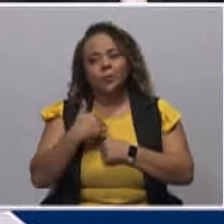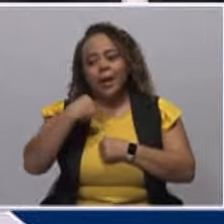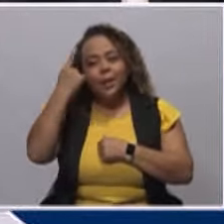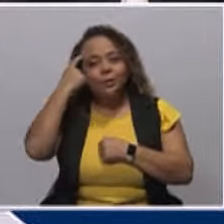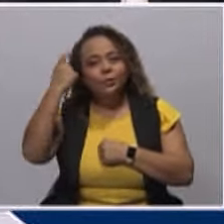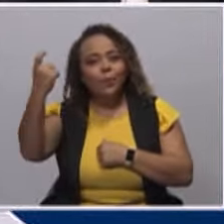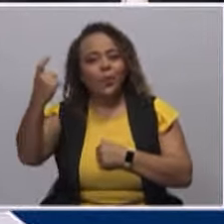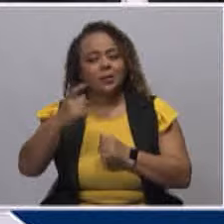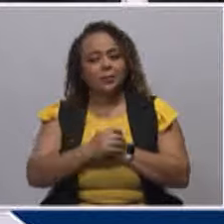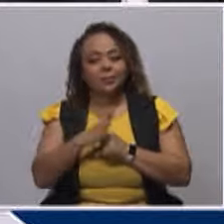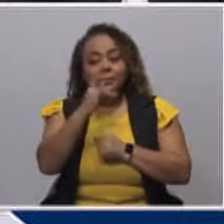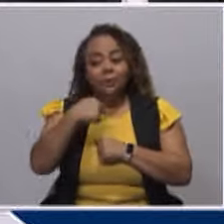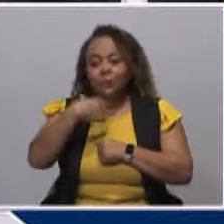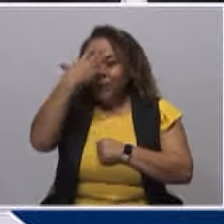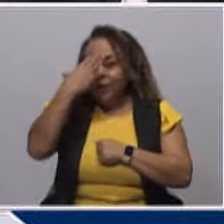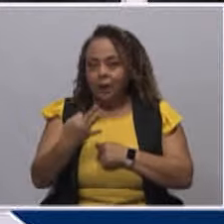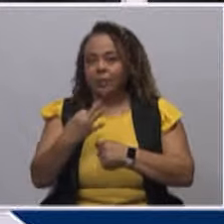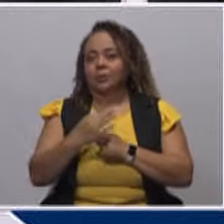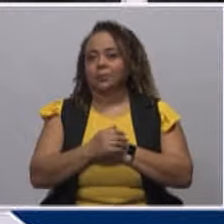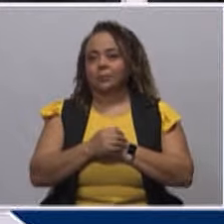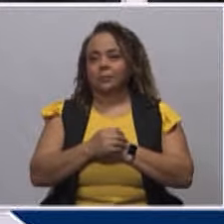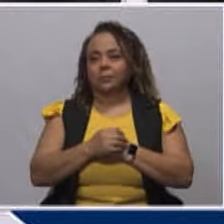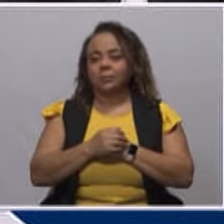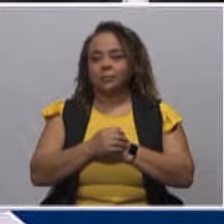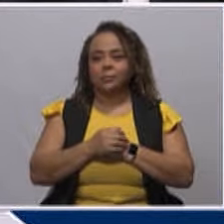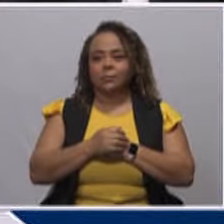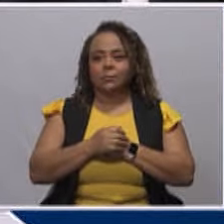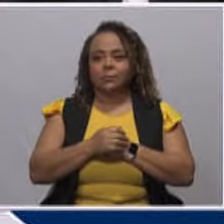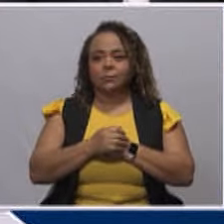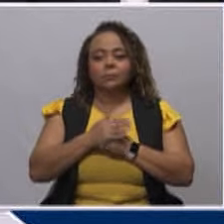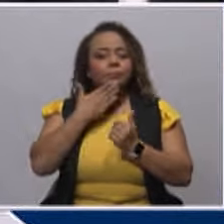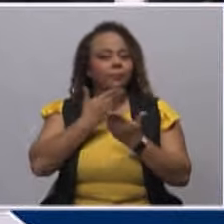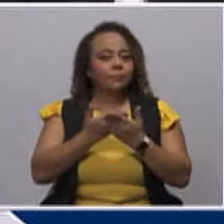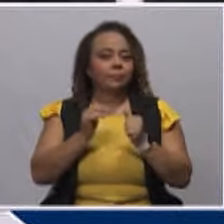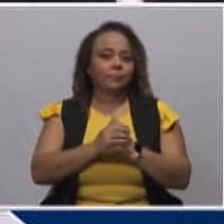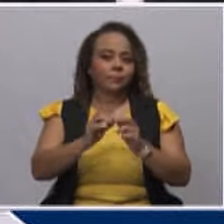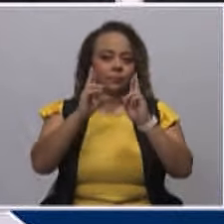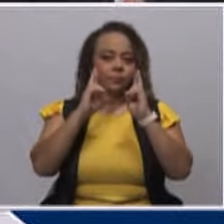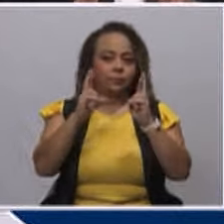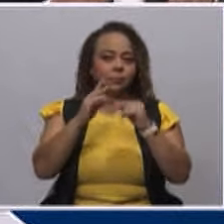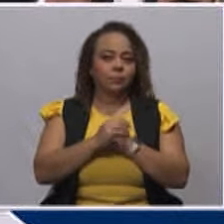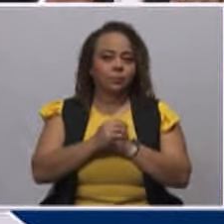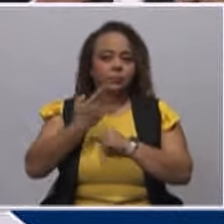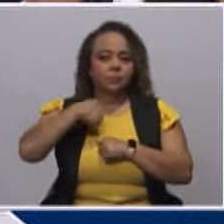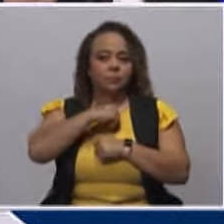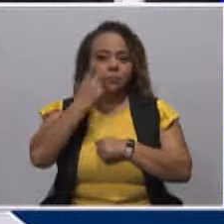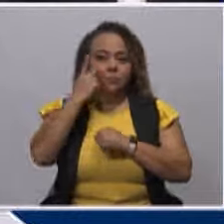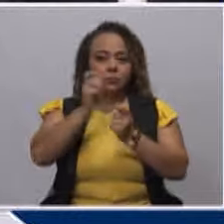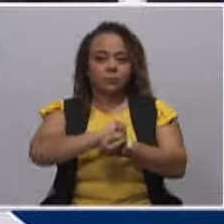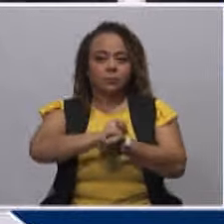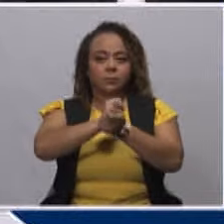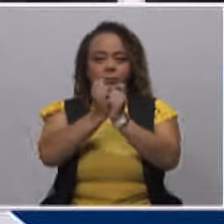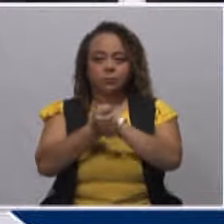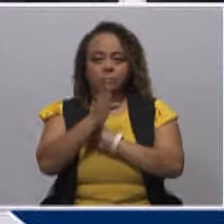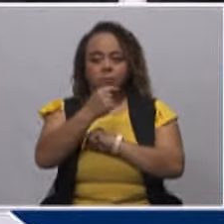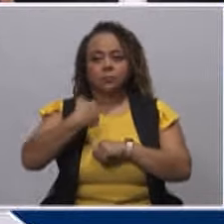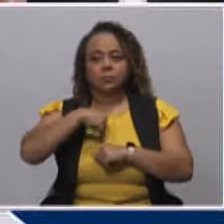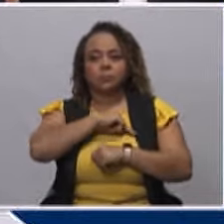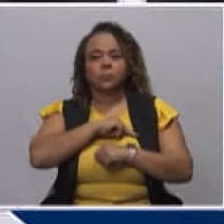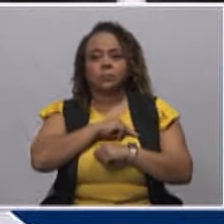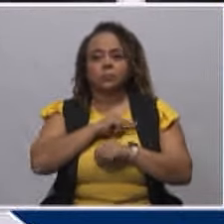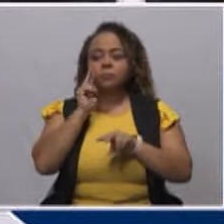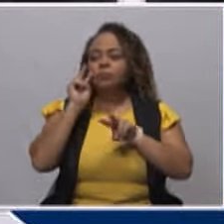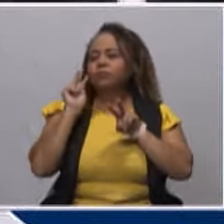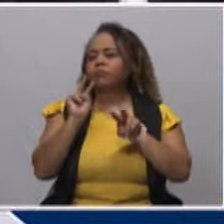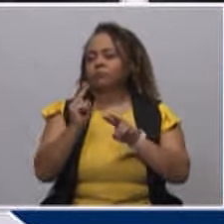ilusiones Y yo creería que que es bueno ojalá y hemos visto cambios y estamos viendo